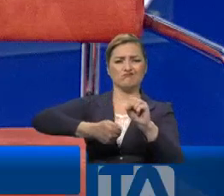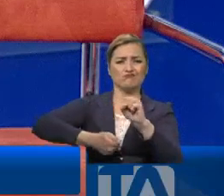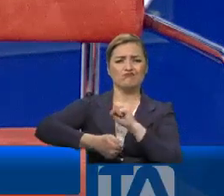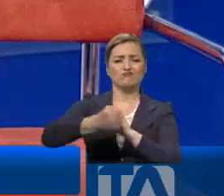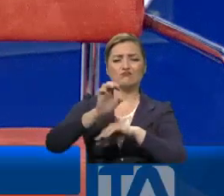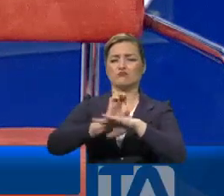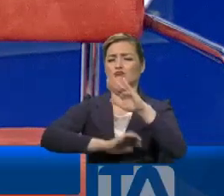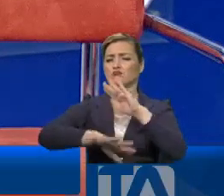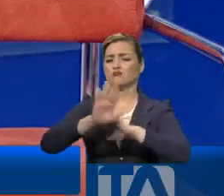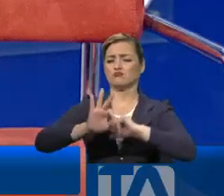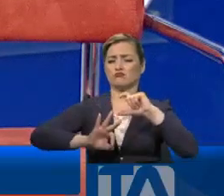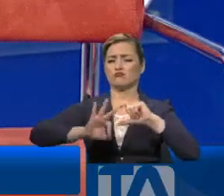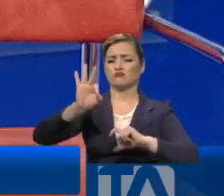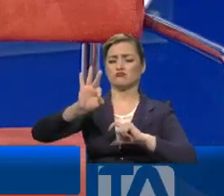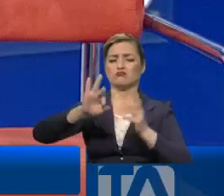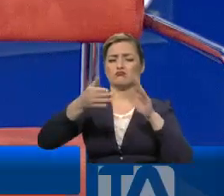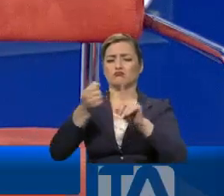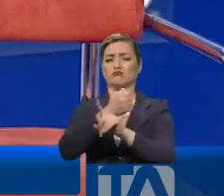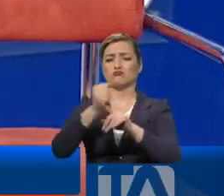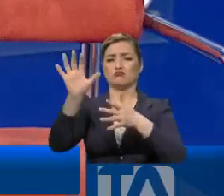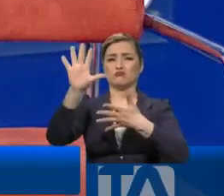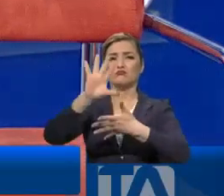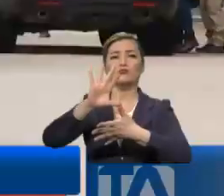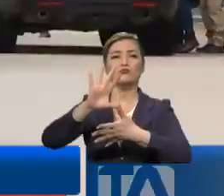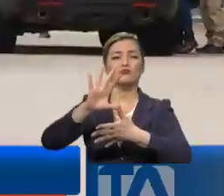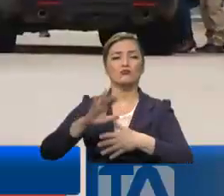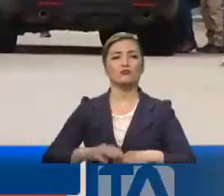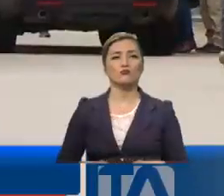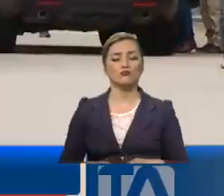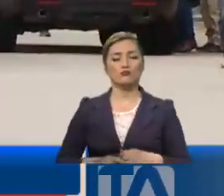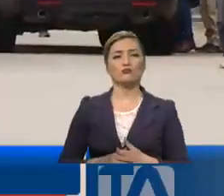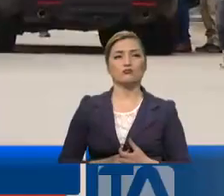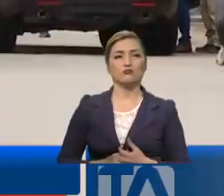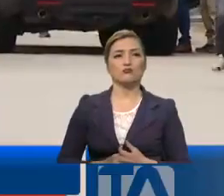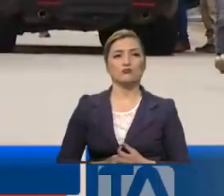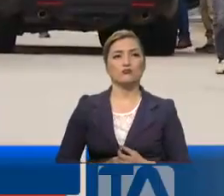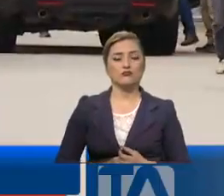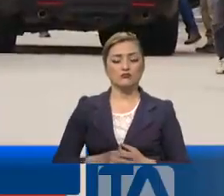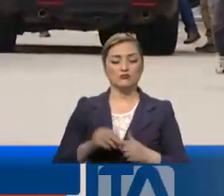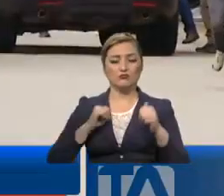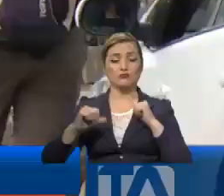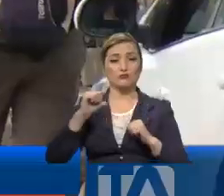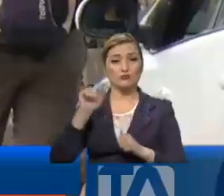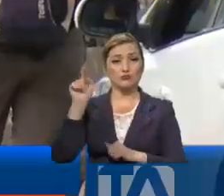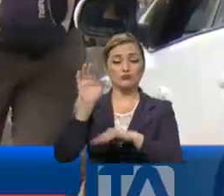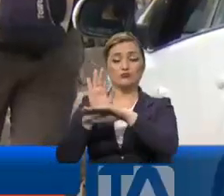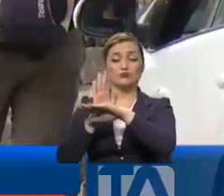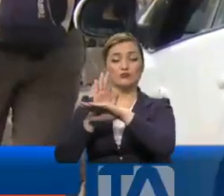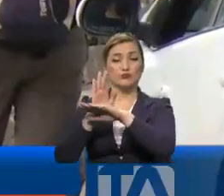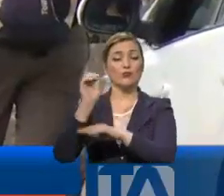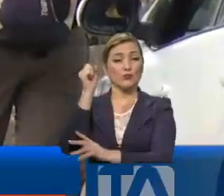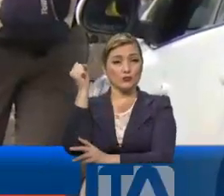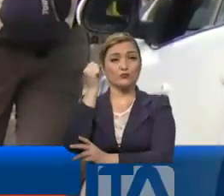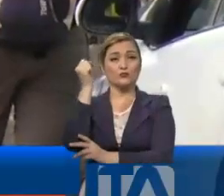tiene una de las tasas más altas de muertes violentas de América. El asesinato del actor y presentador de televisión